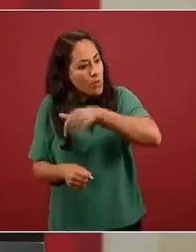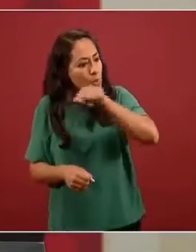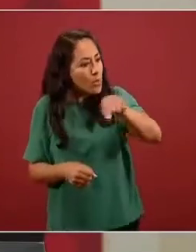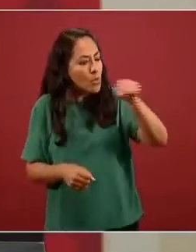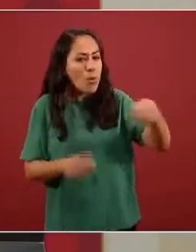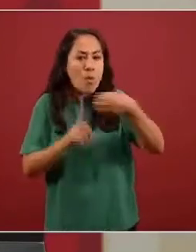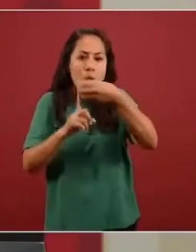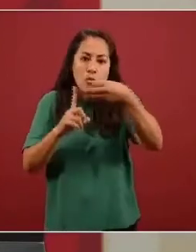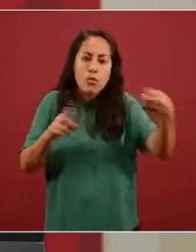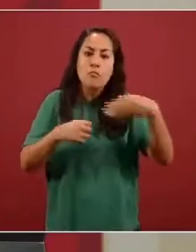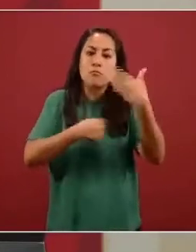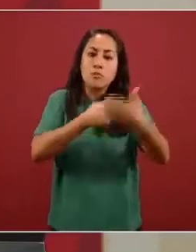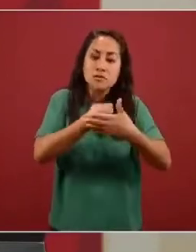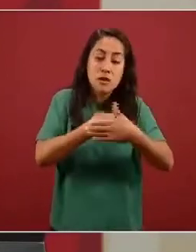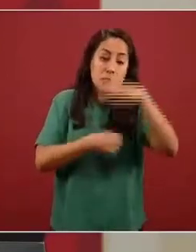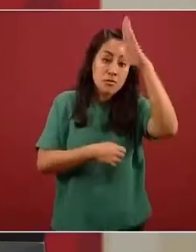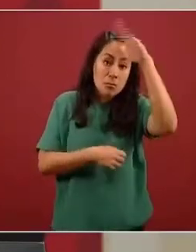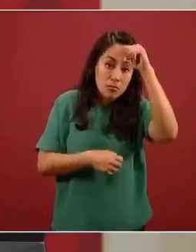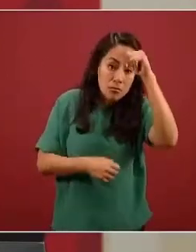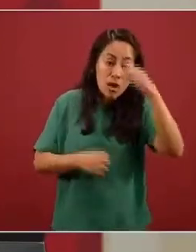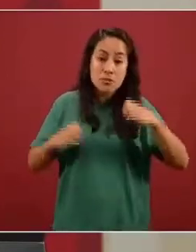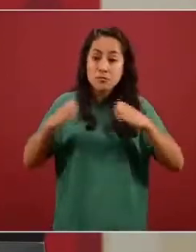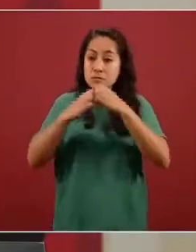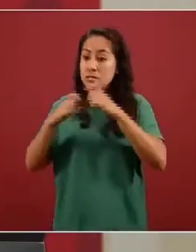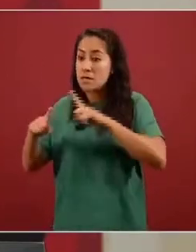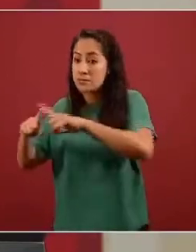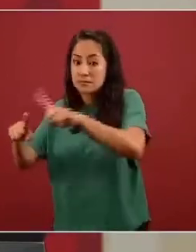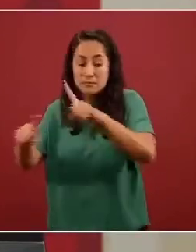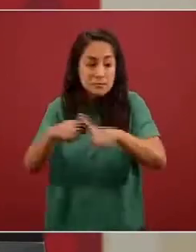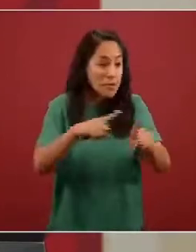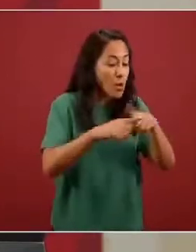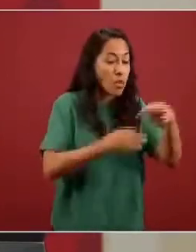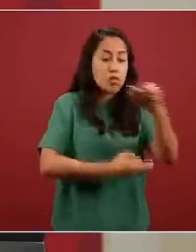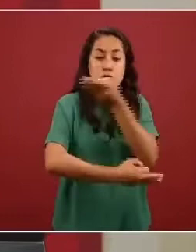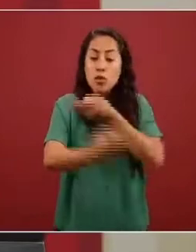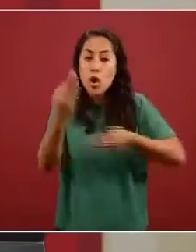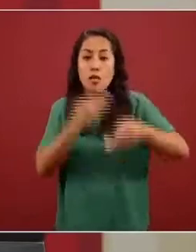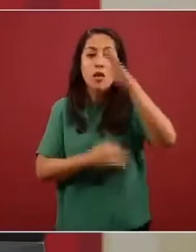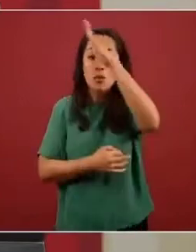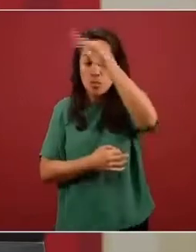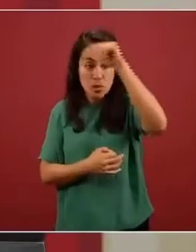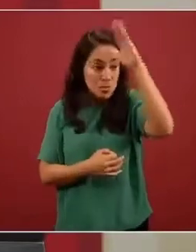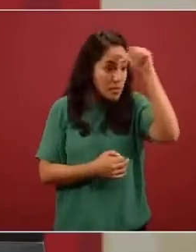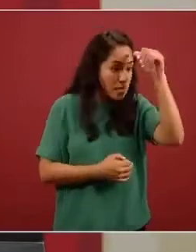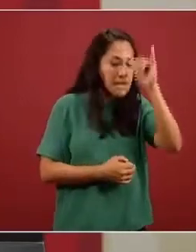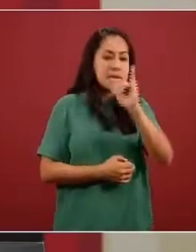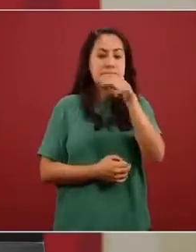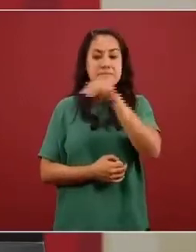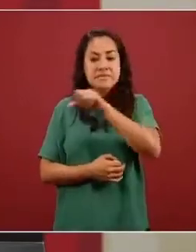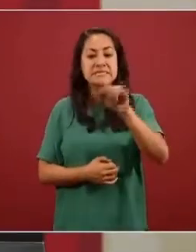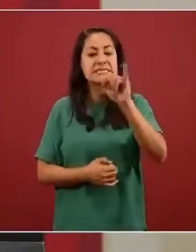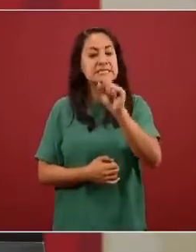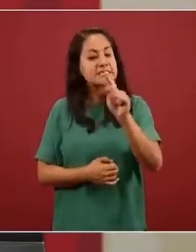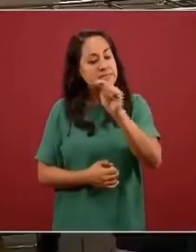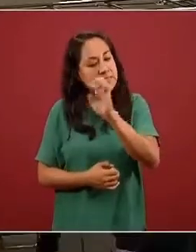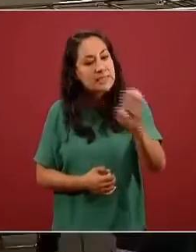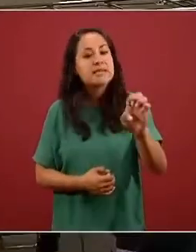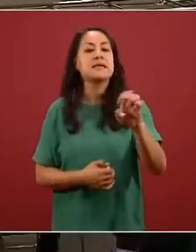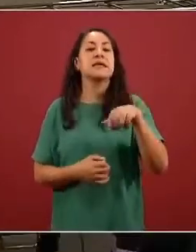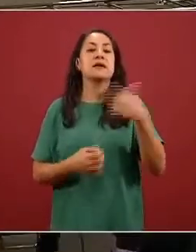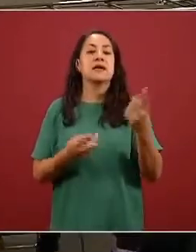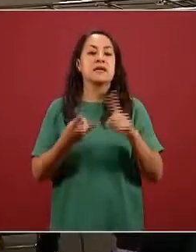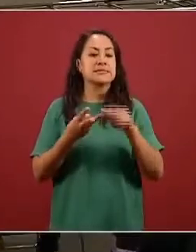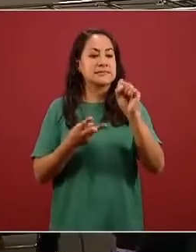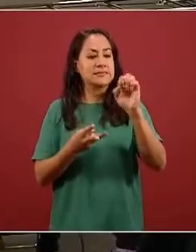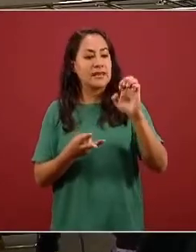convenio interinstitucional de todas las instituciones de salud, el IMSS, el ISSSTE, Pemex, Sedena, CEMAR, las Secretarías de